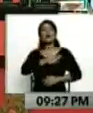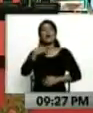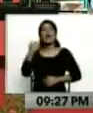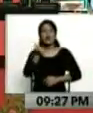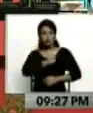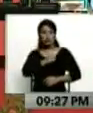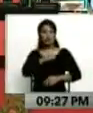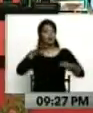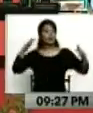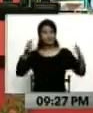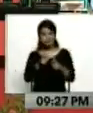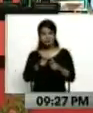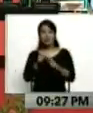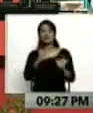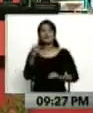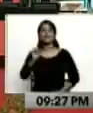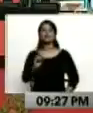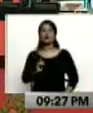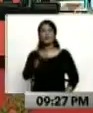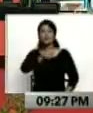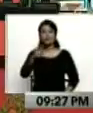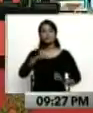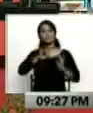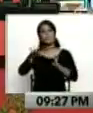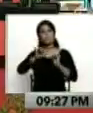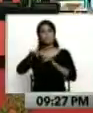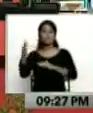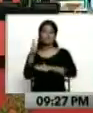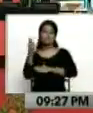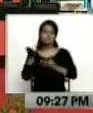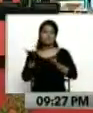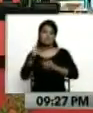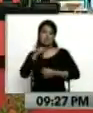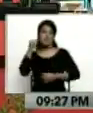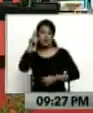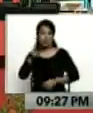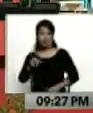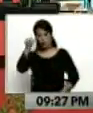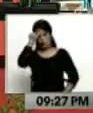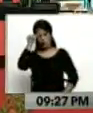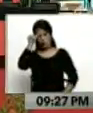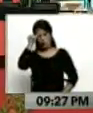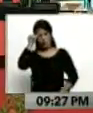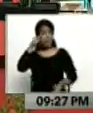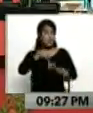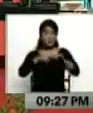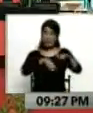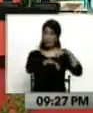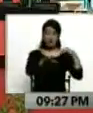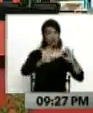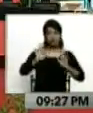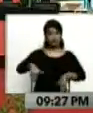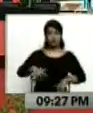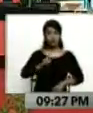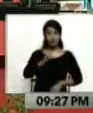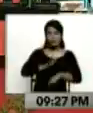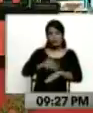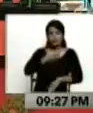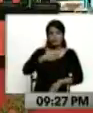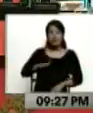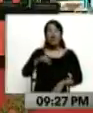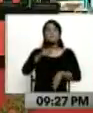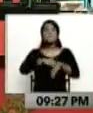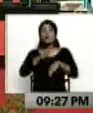eso no es un una cosa extraordinaria No eso es una muestra de la población Por qué Porque la Iglesia Católica la jerarquía